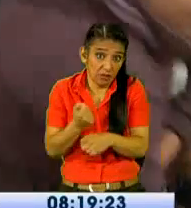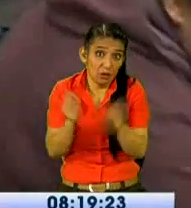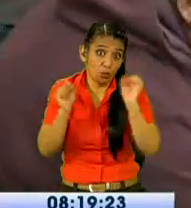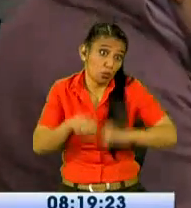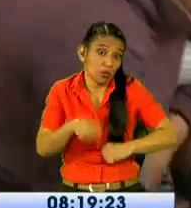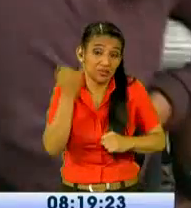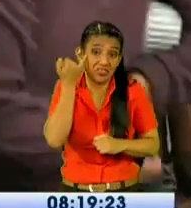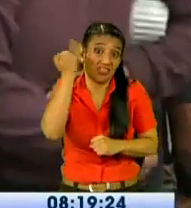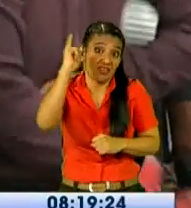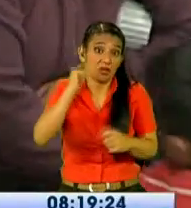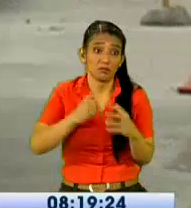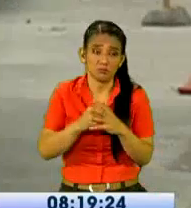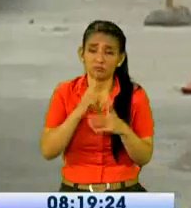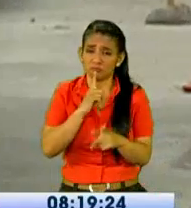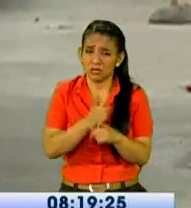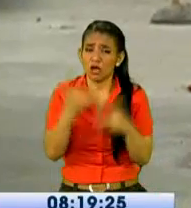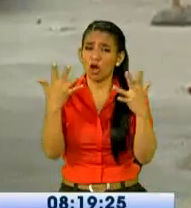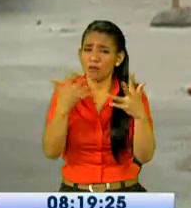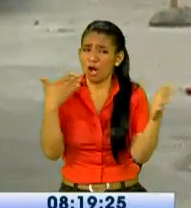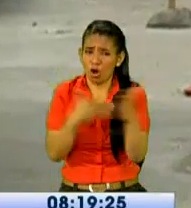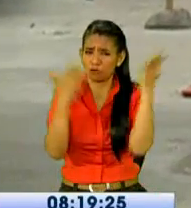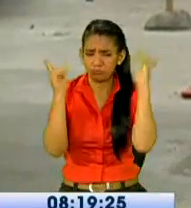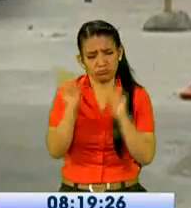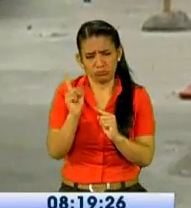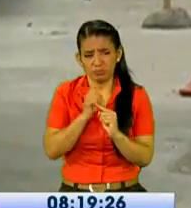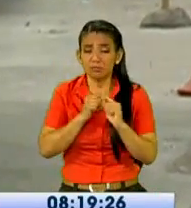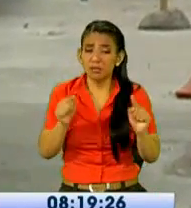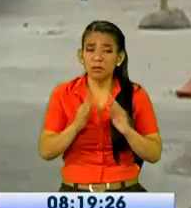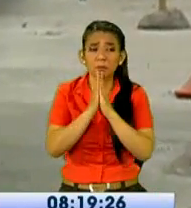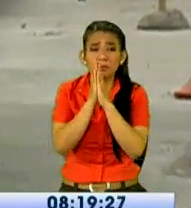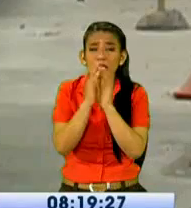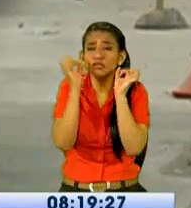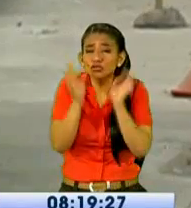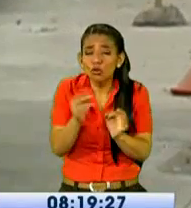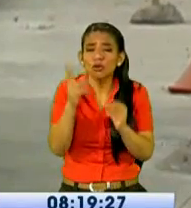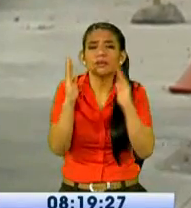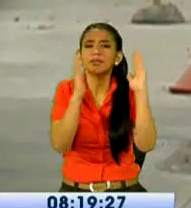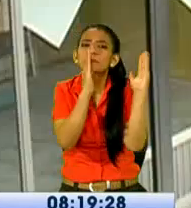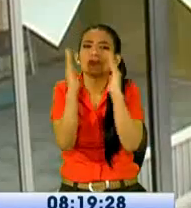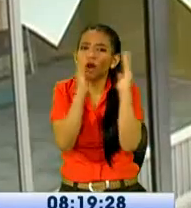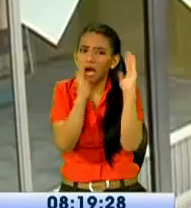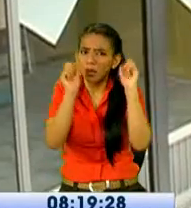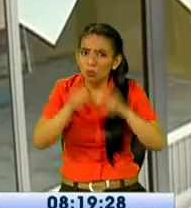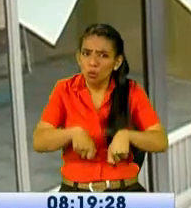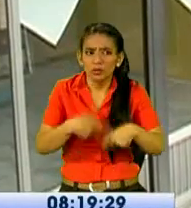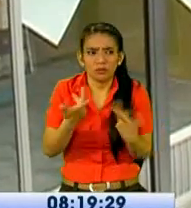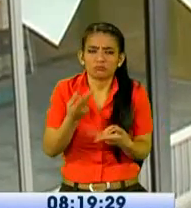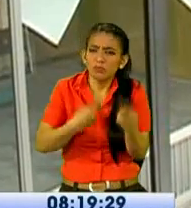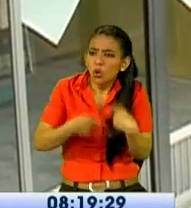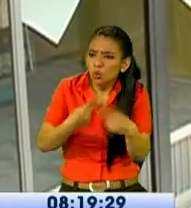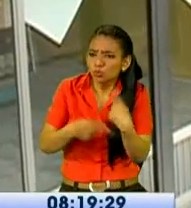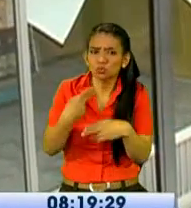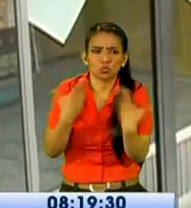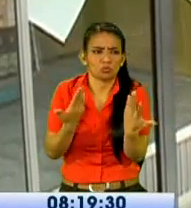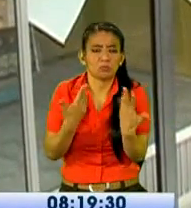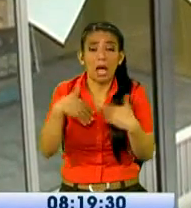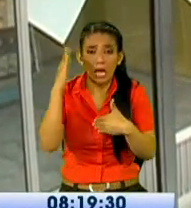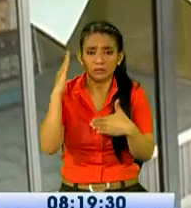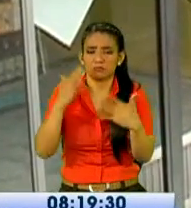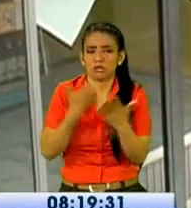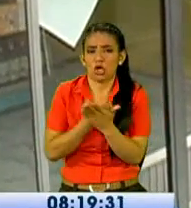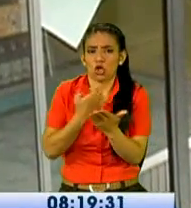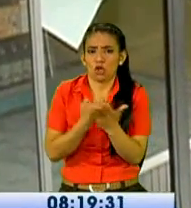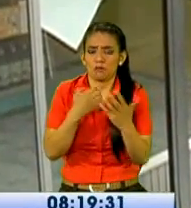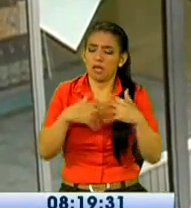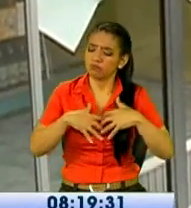manifiestan oponerse a esta obra pero lo que solicitan es que les ayuden con alguna solución para que sus negocios y sobre todo la economía de